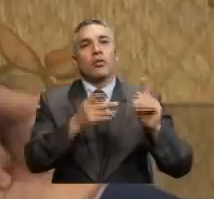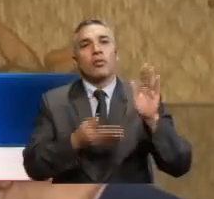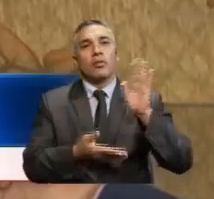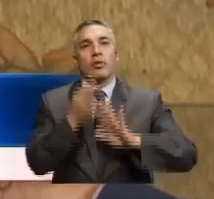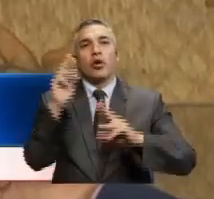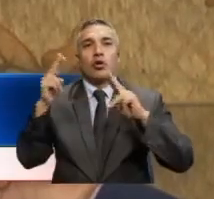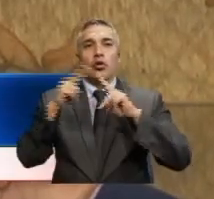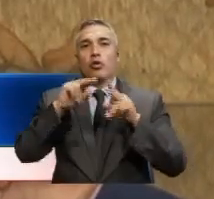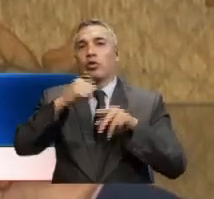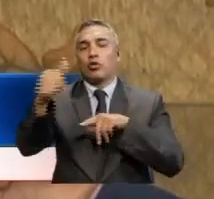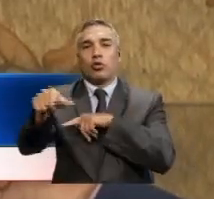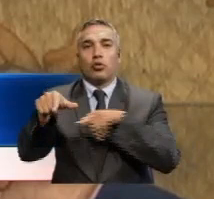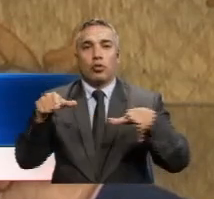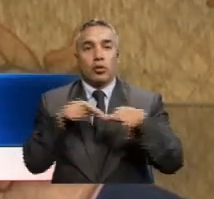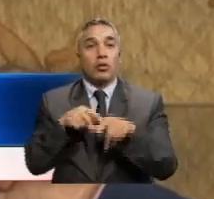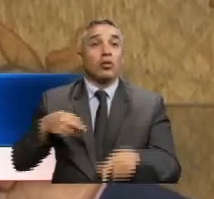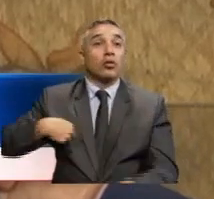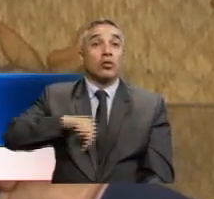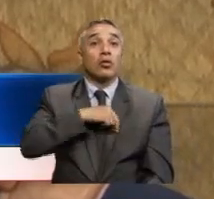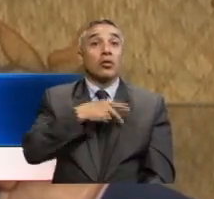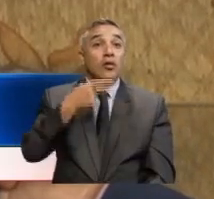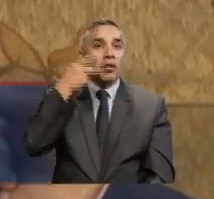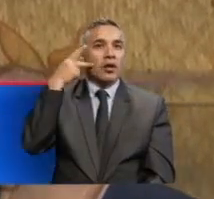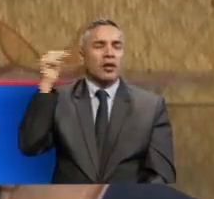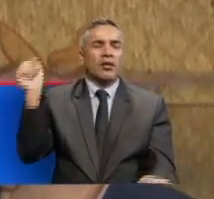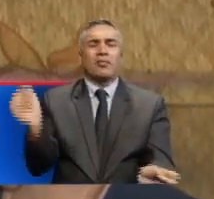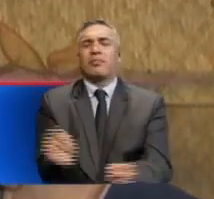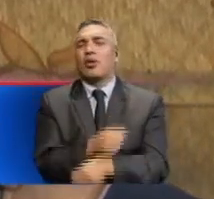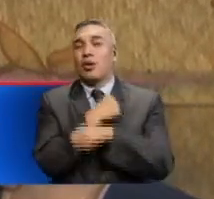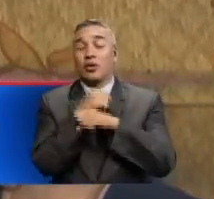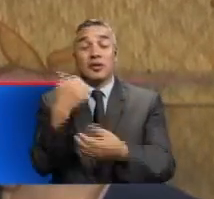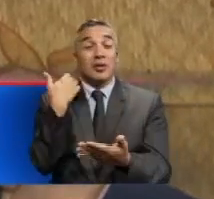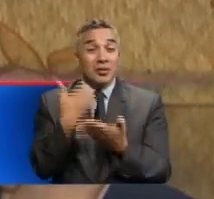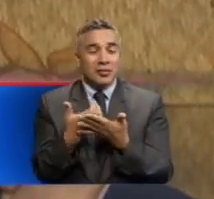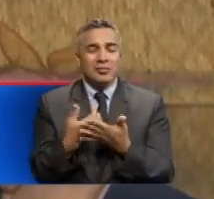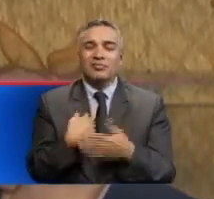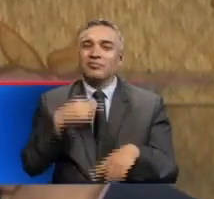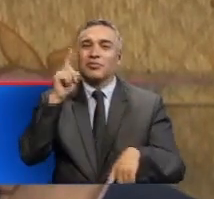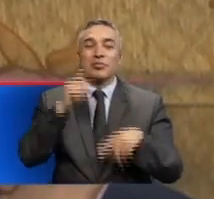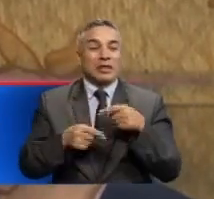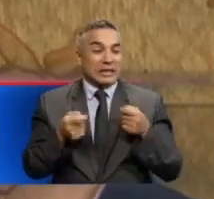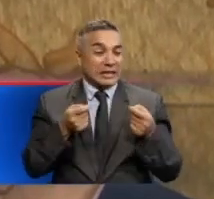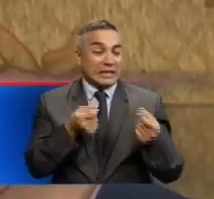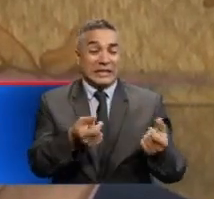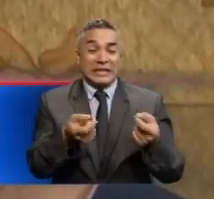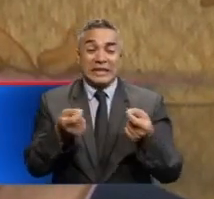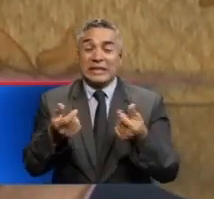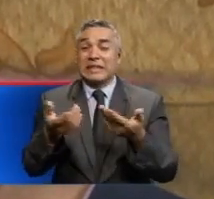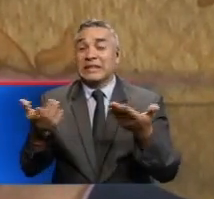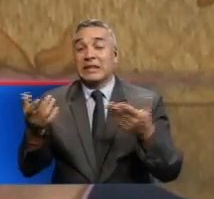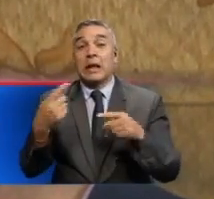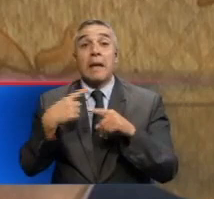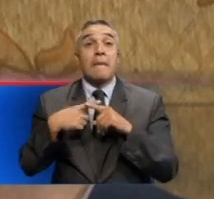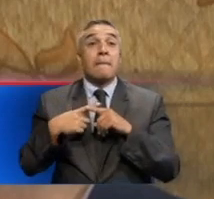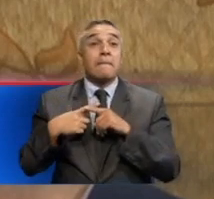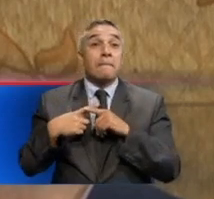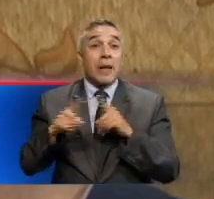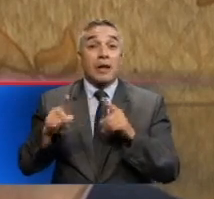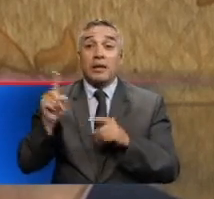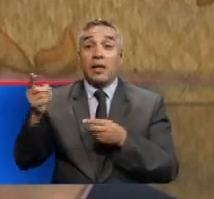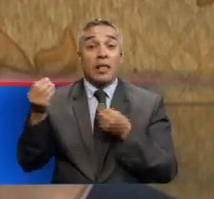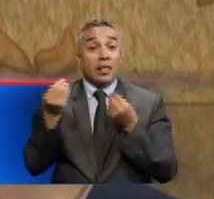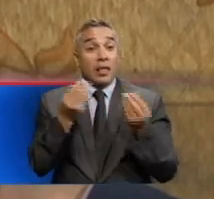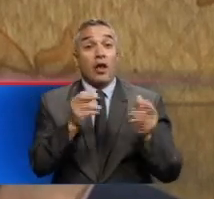padres económicamente imposible, jamás ni de broma, digámoslo así, pero que si le han dado